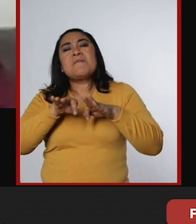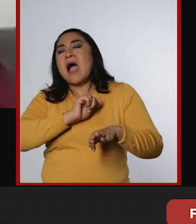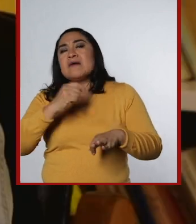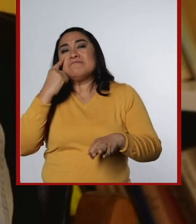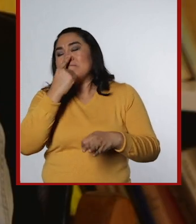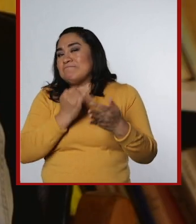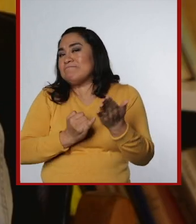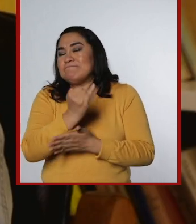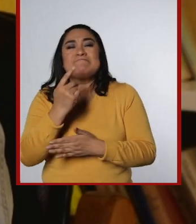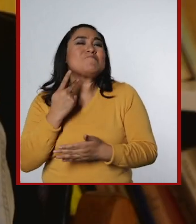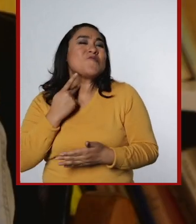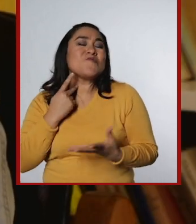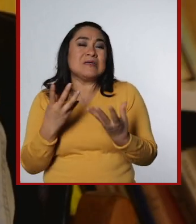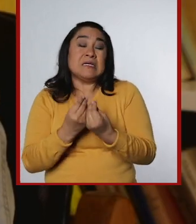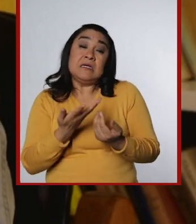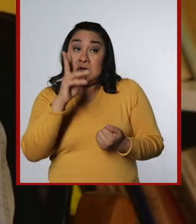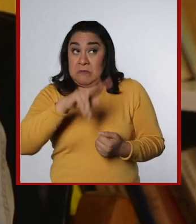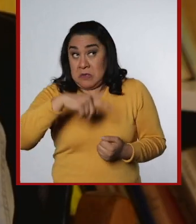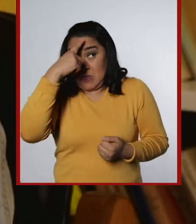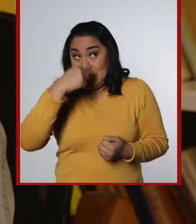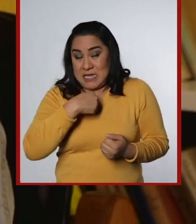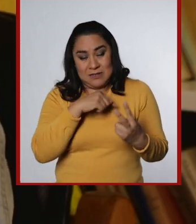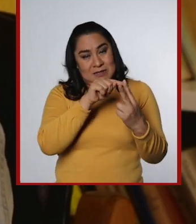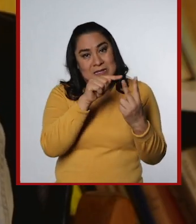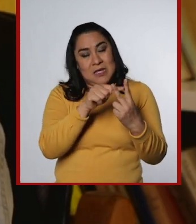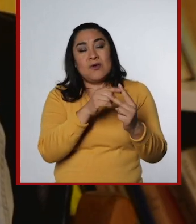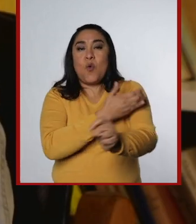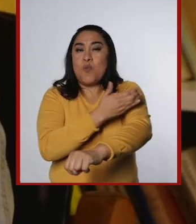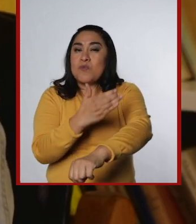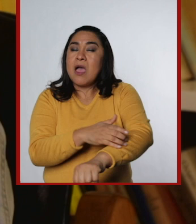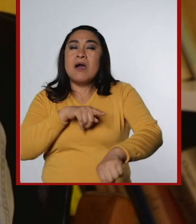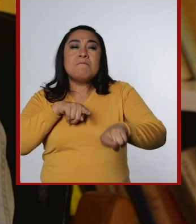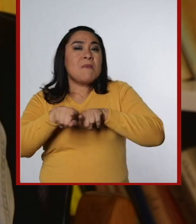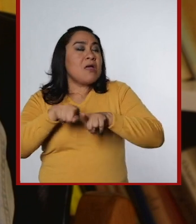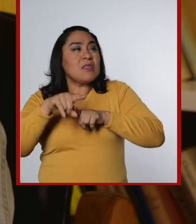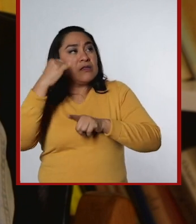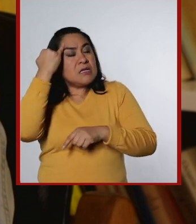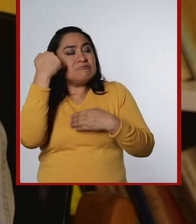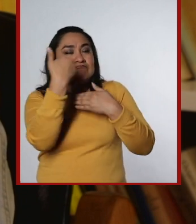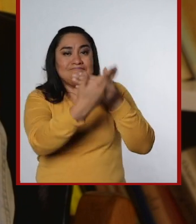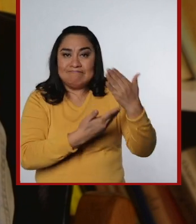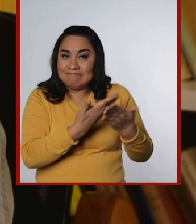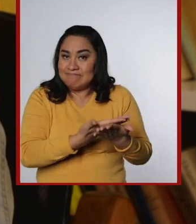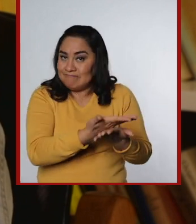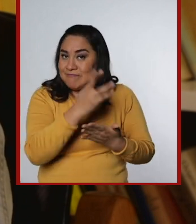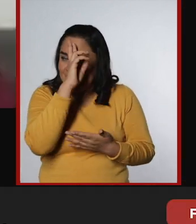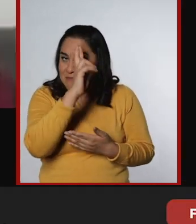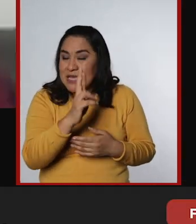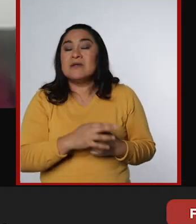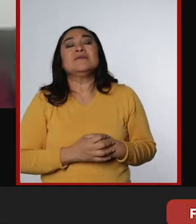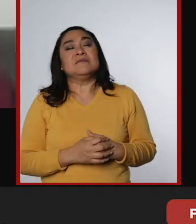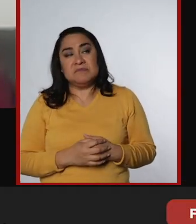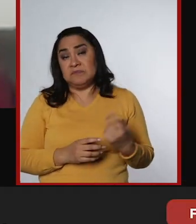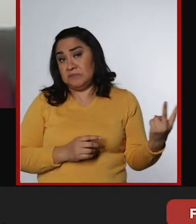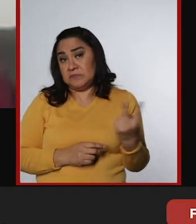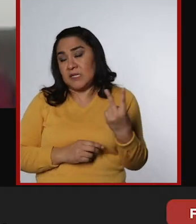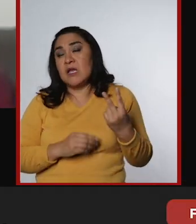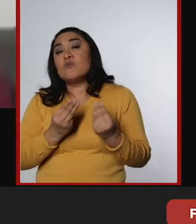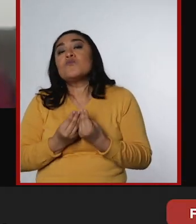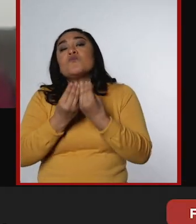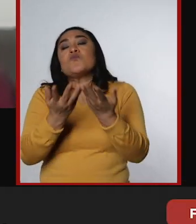hermanas indígenas, pues mi respeto para ellas, lo que han sembrado junto a Valentina, junto a Inés, junto a muchas